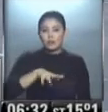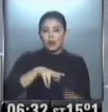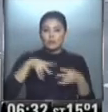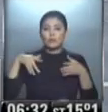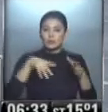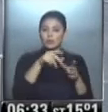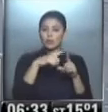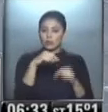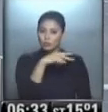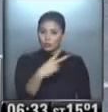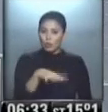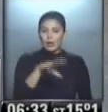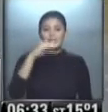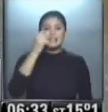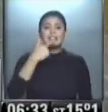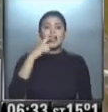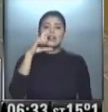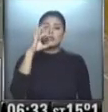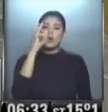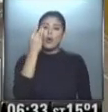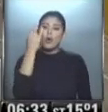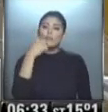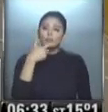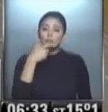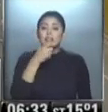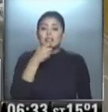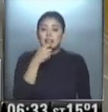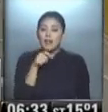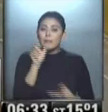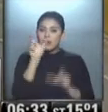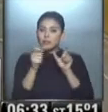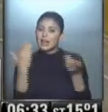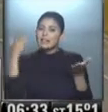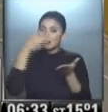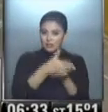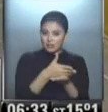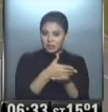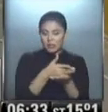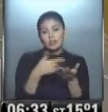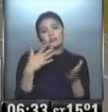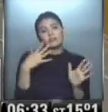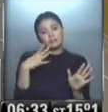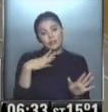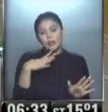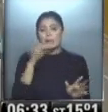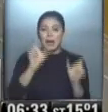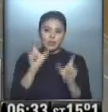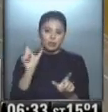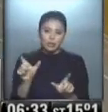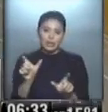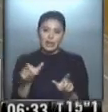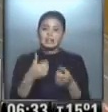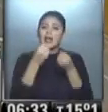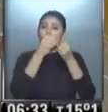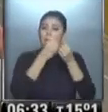2 a la altura de Chascomús. Así que a todos aquellos que estén ingresando a la capital, que todavía obviamente no, la gente no empezó